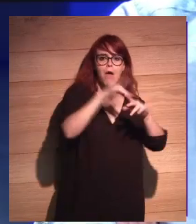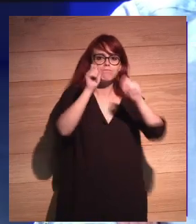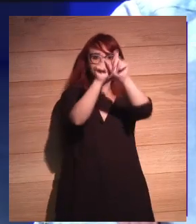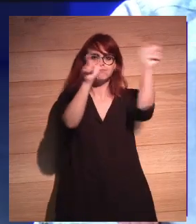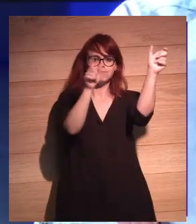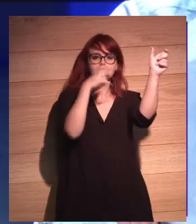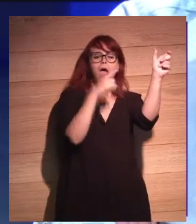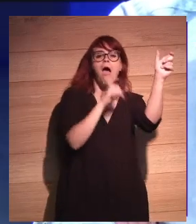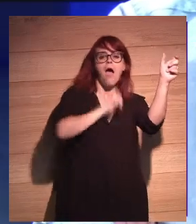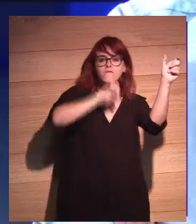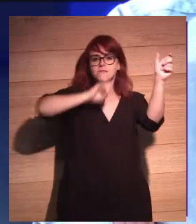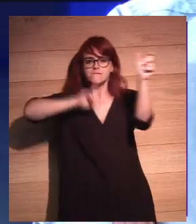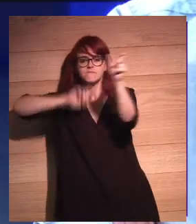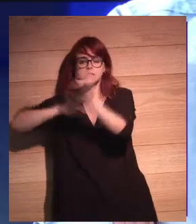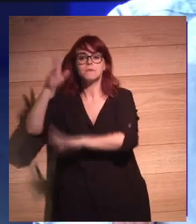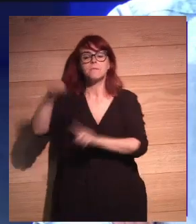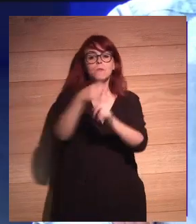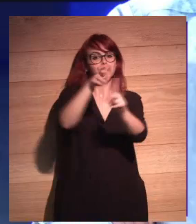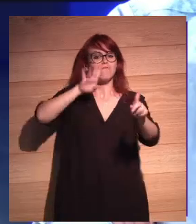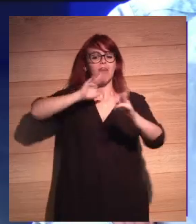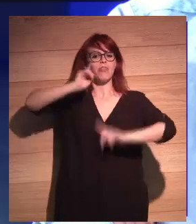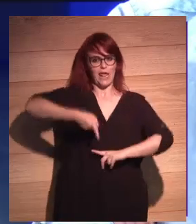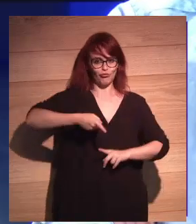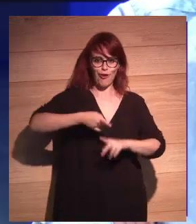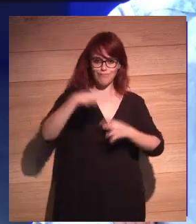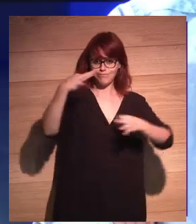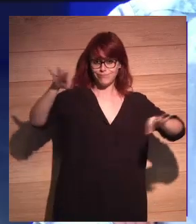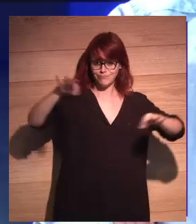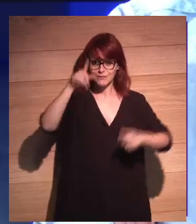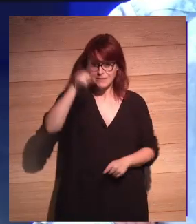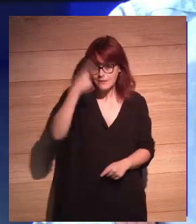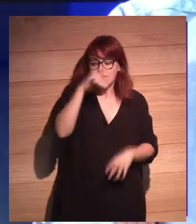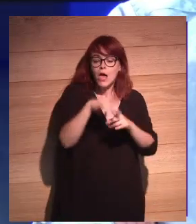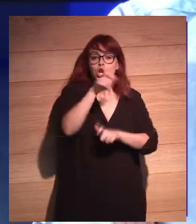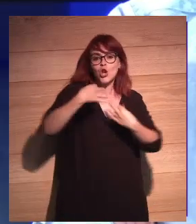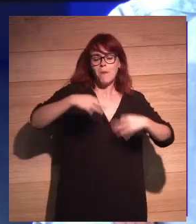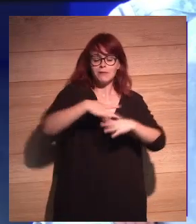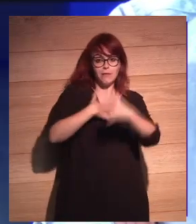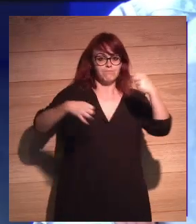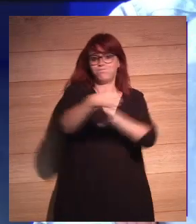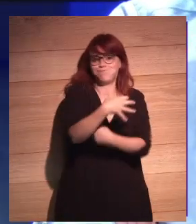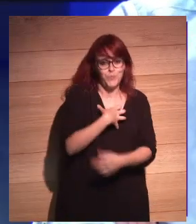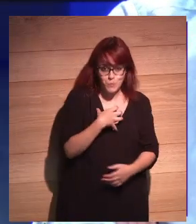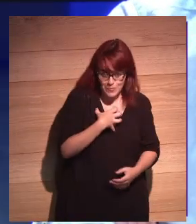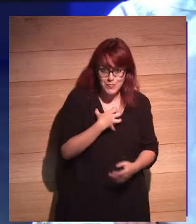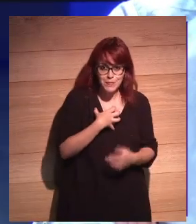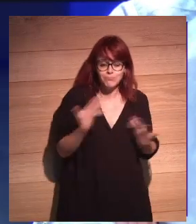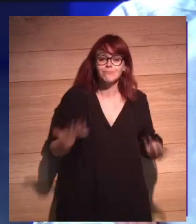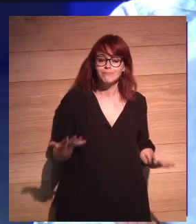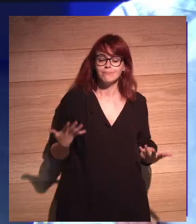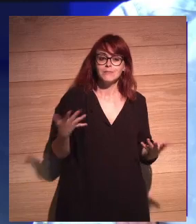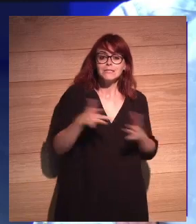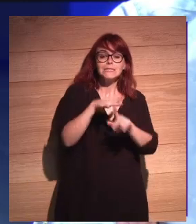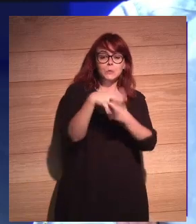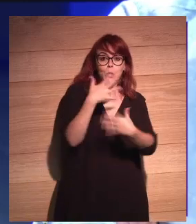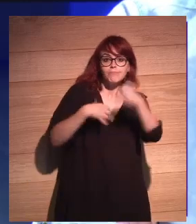perspectiva desde la del director de orquesta, que eso es algo que nunca se puede vivir en la realidad. Entonces, el